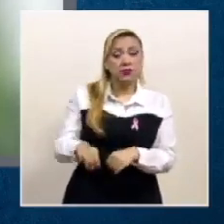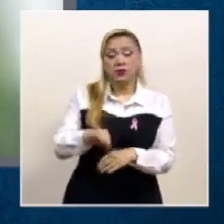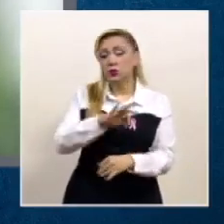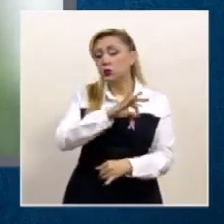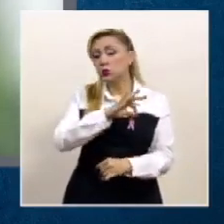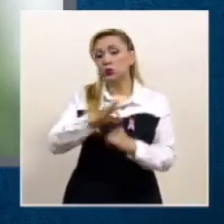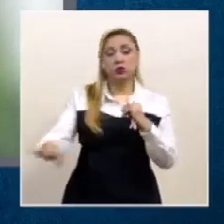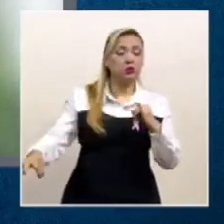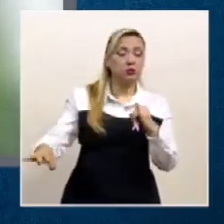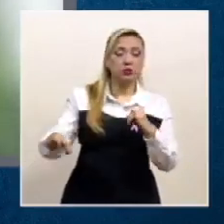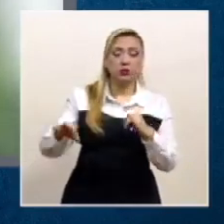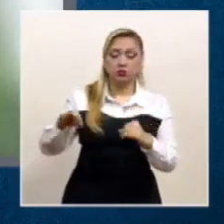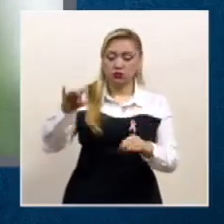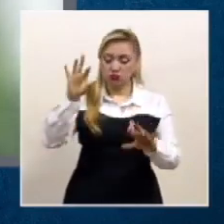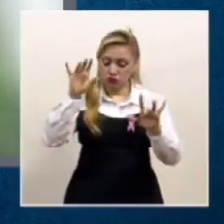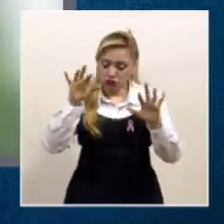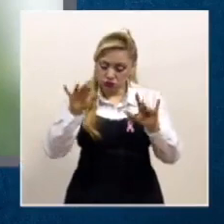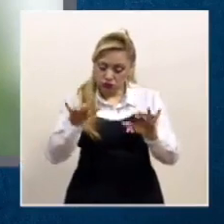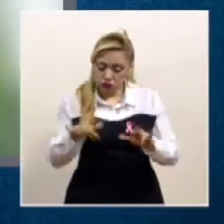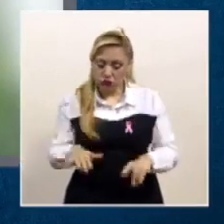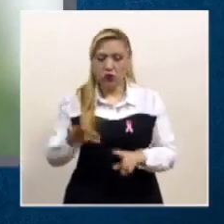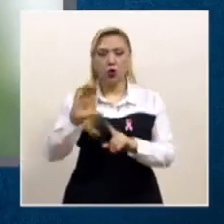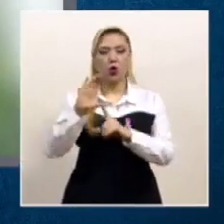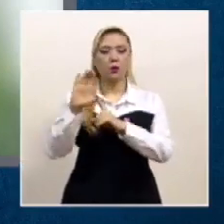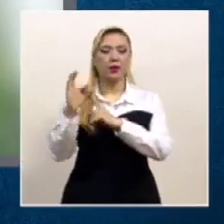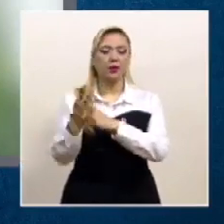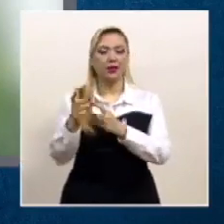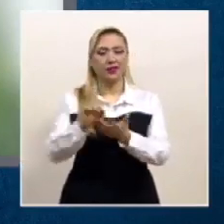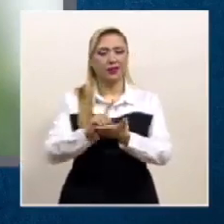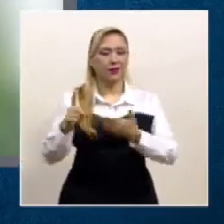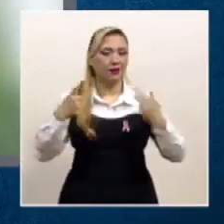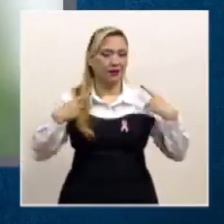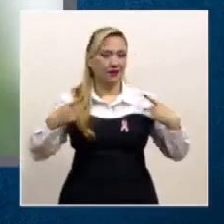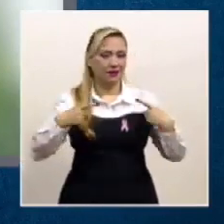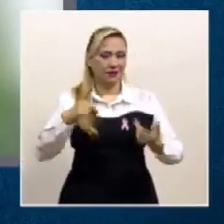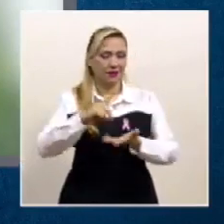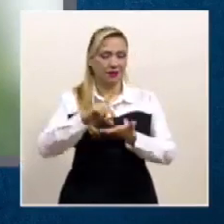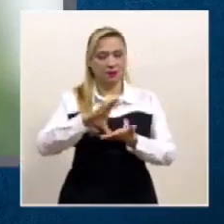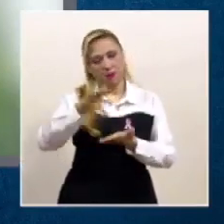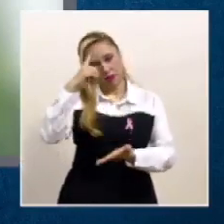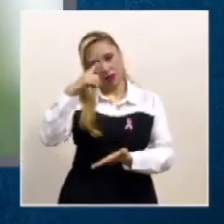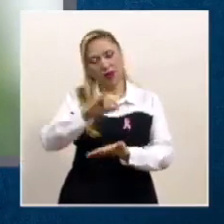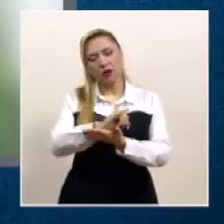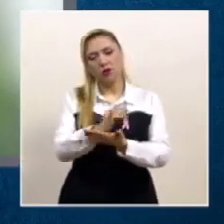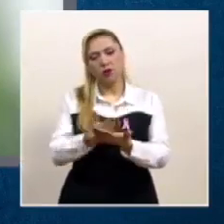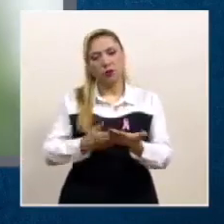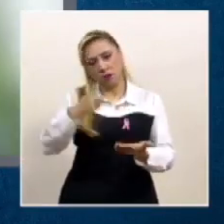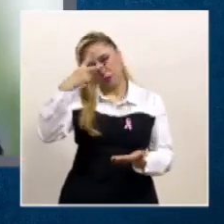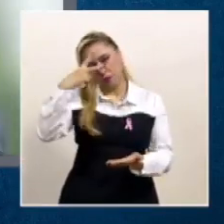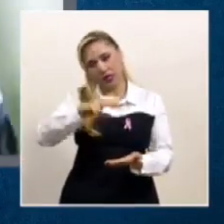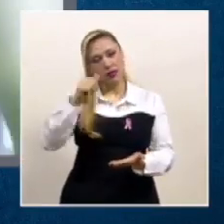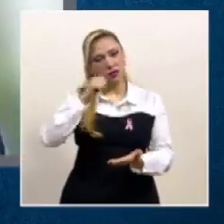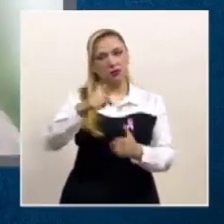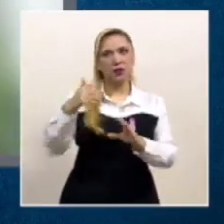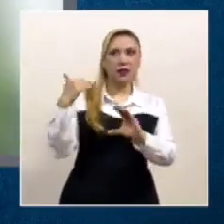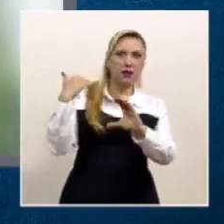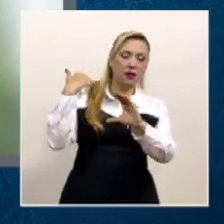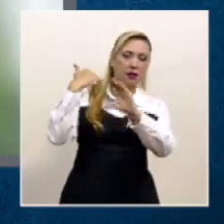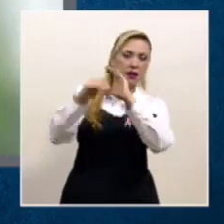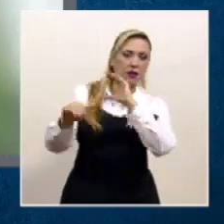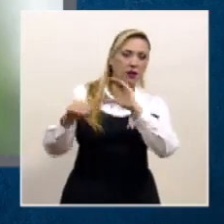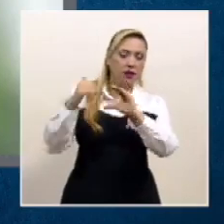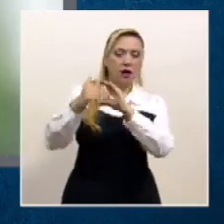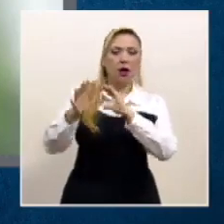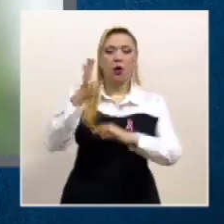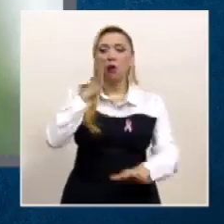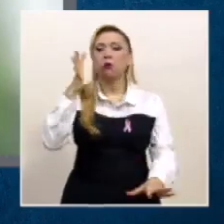finales del Comité sobre los Derechos de las Personas con Discapacidad a los informes país que México envía como parte del compromiso